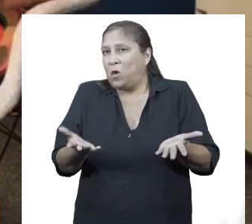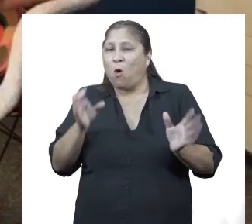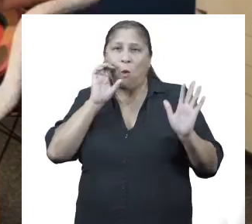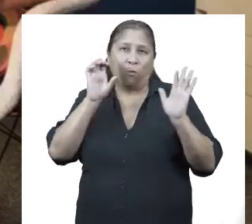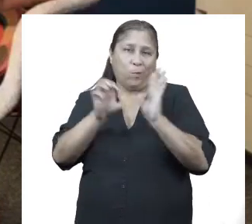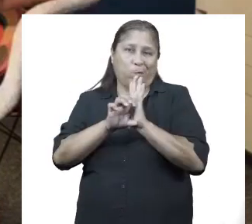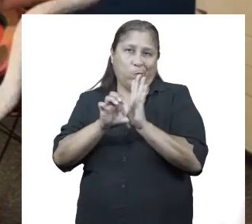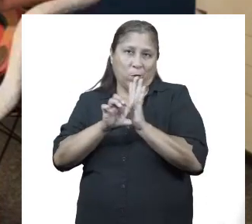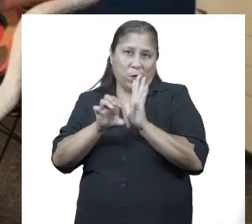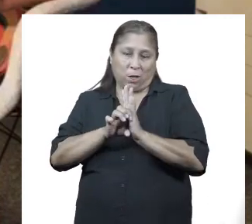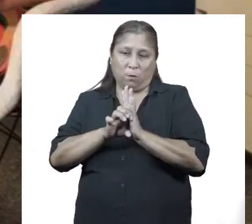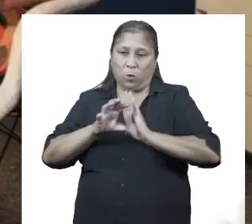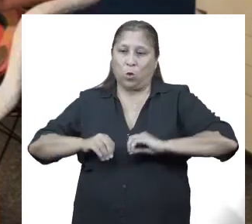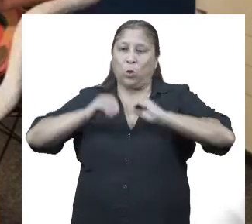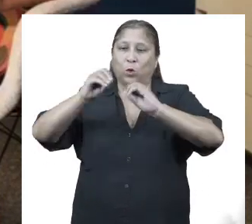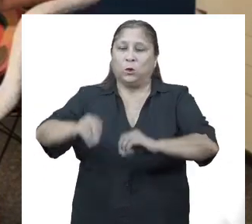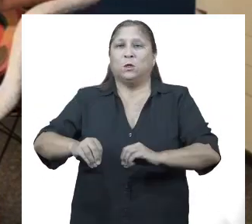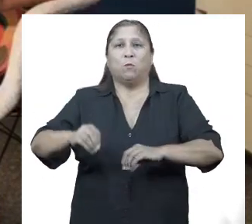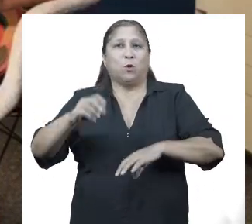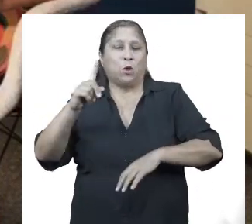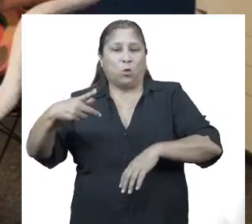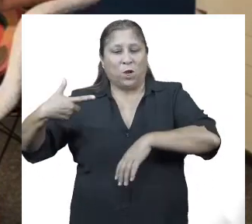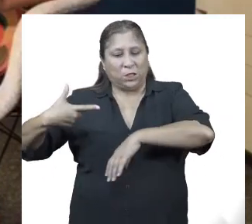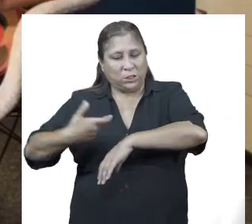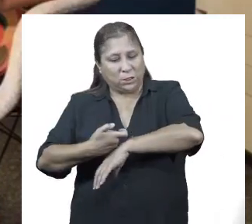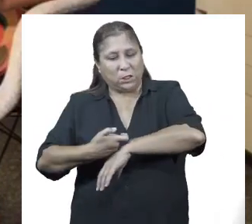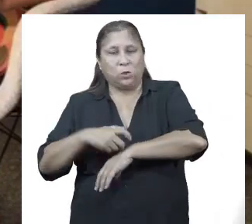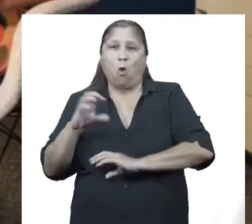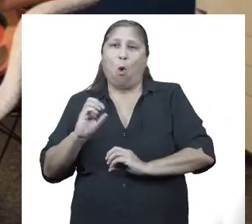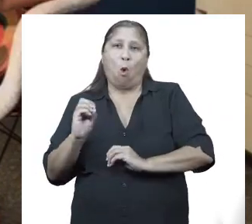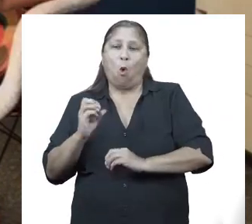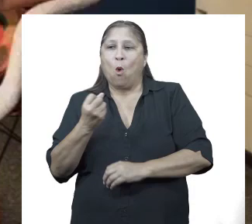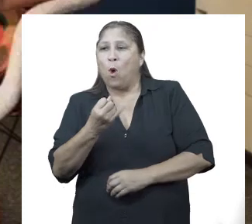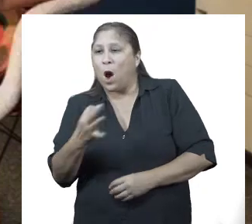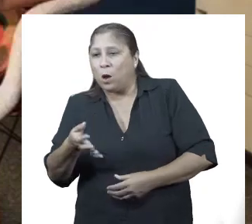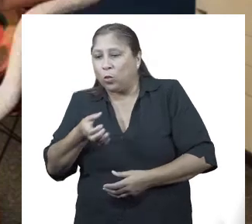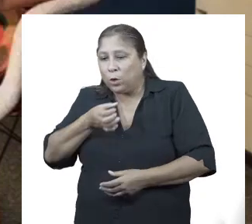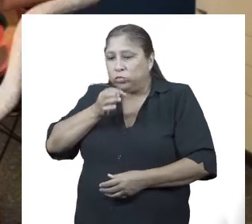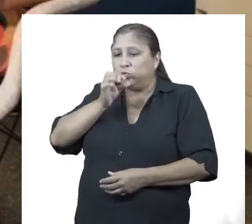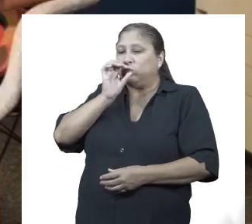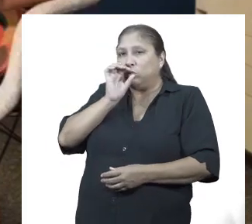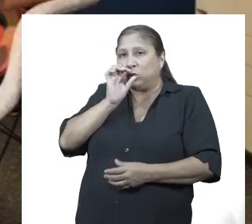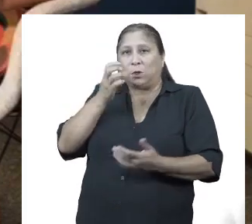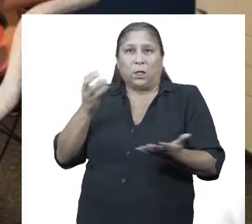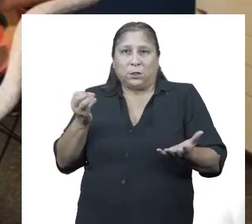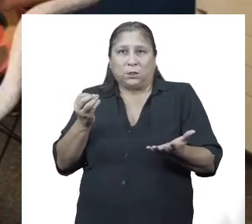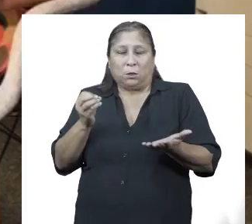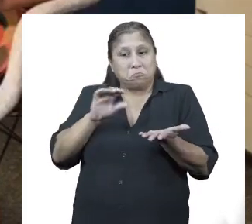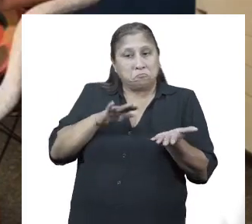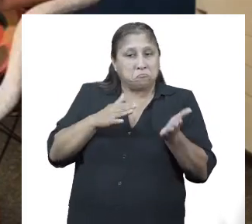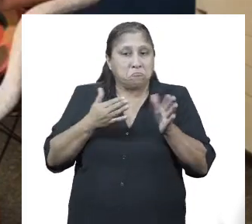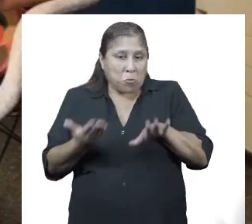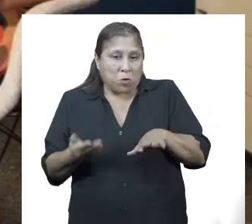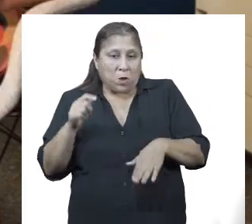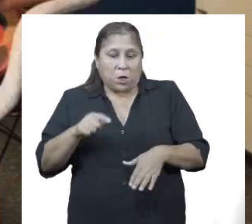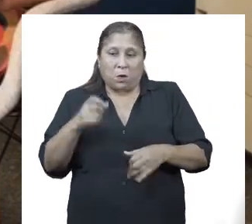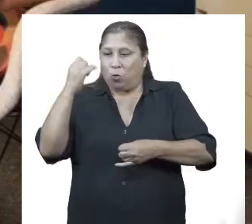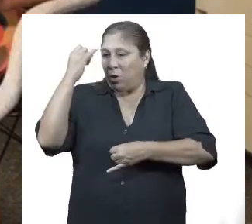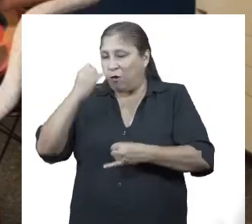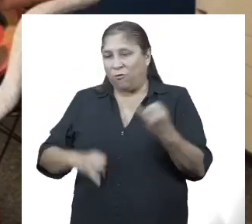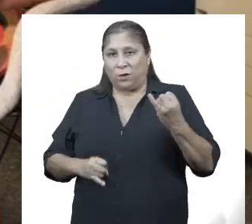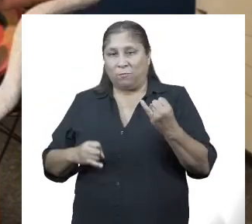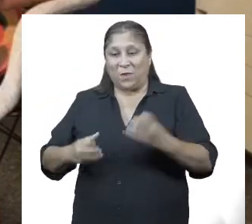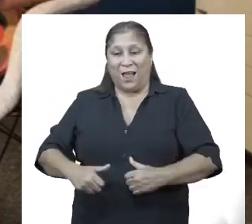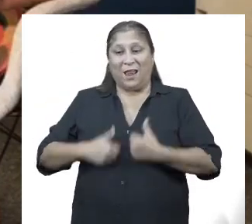ejemplo, a través de la aplicación de una inyección o alguna sustancia letal que pone fin